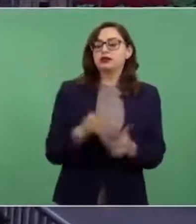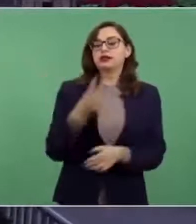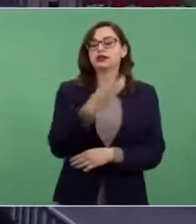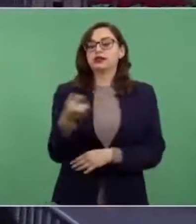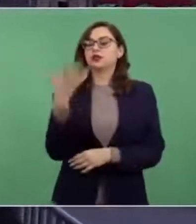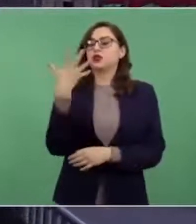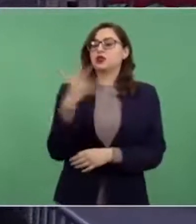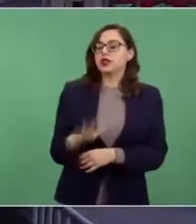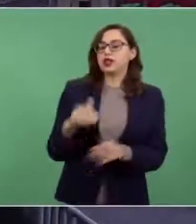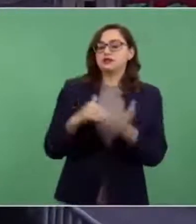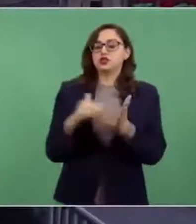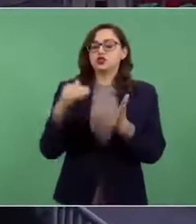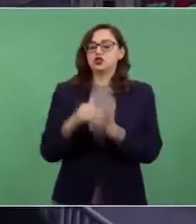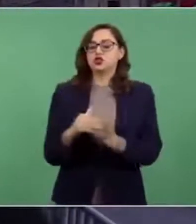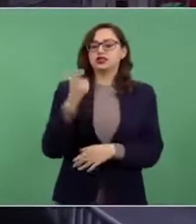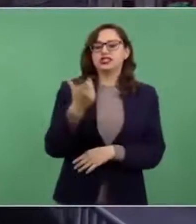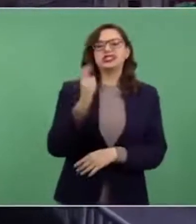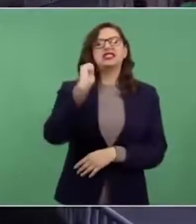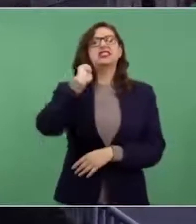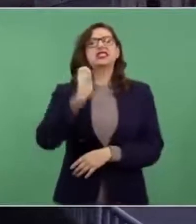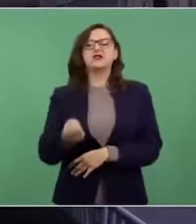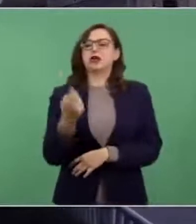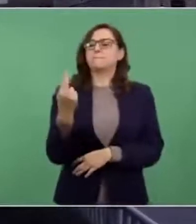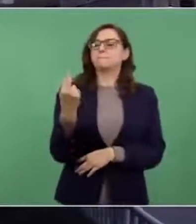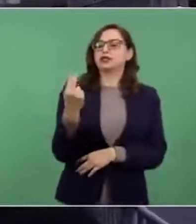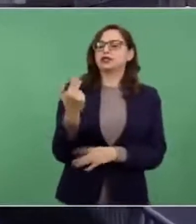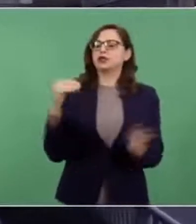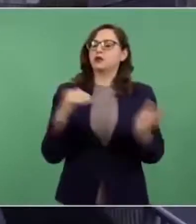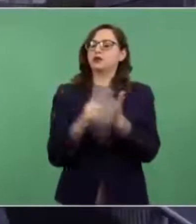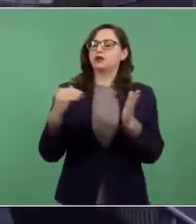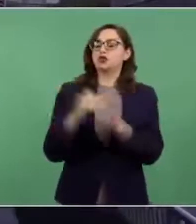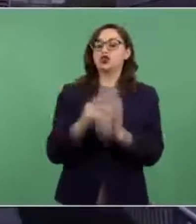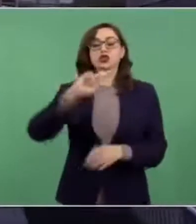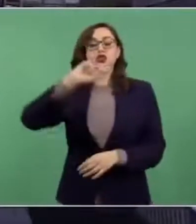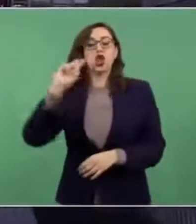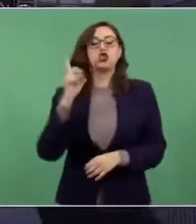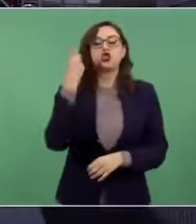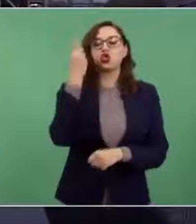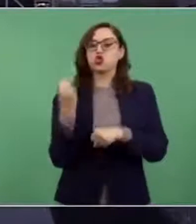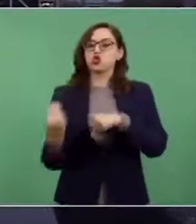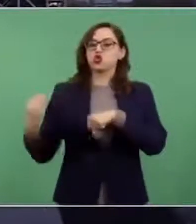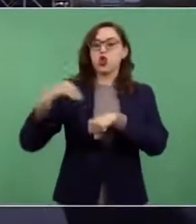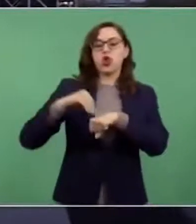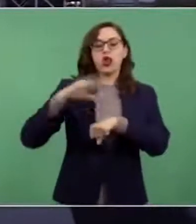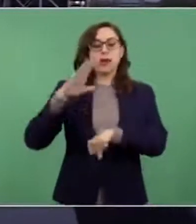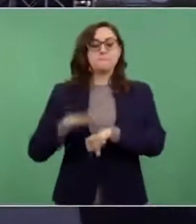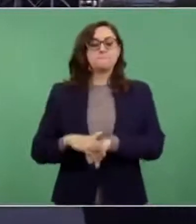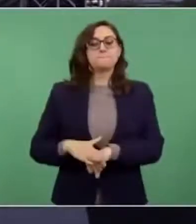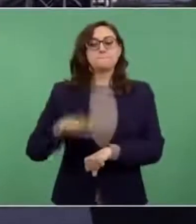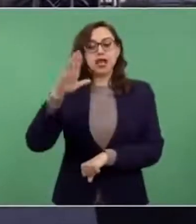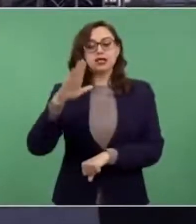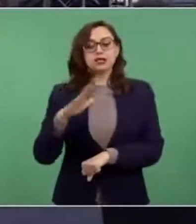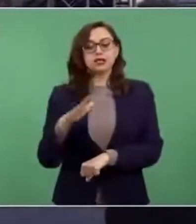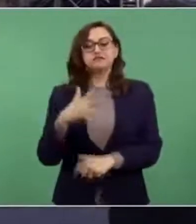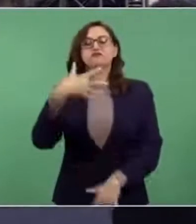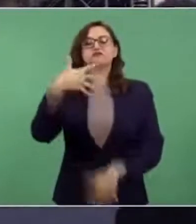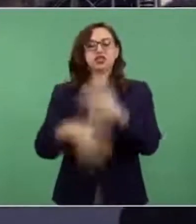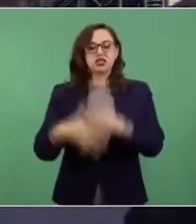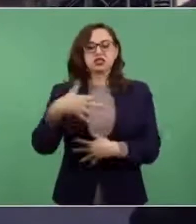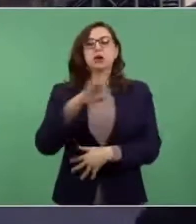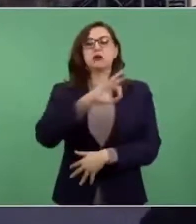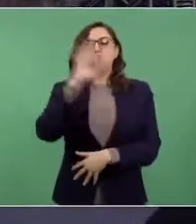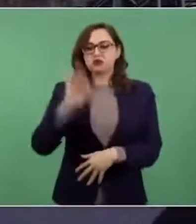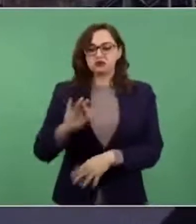199.310 millones de dólares, 25,000 millones de dólares más, un aumento del 15%.